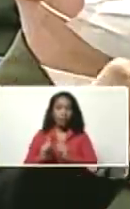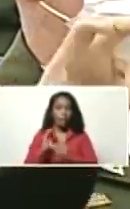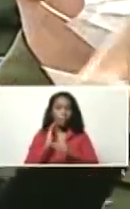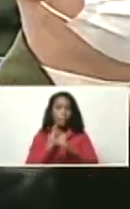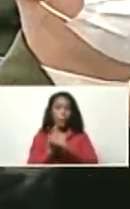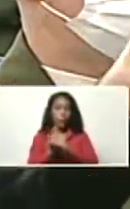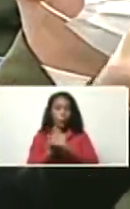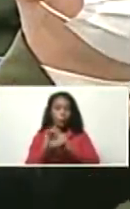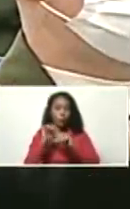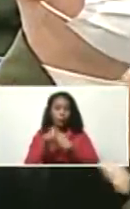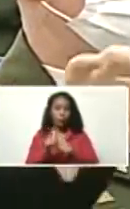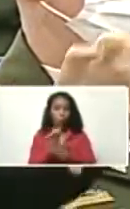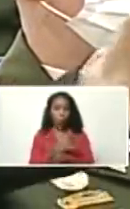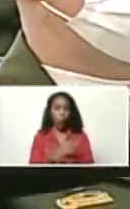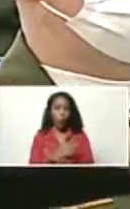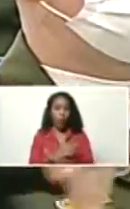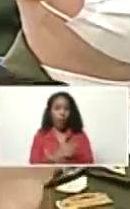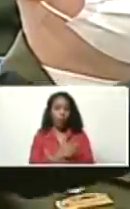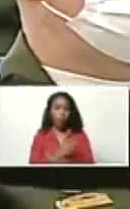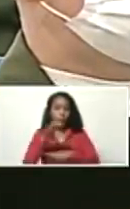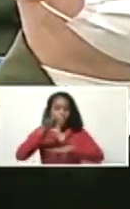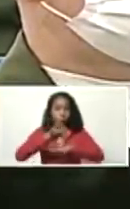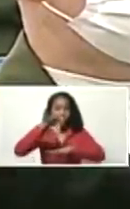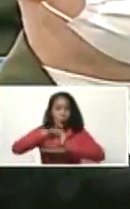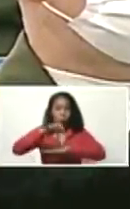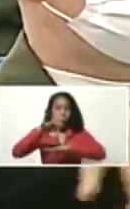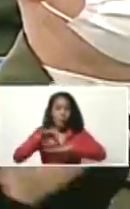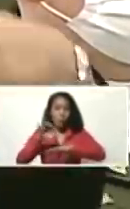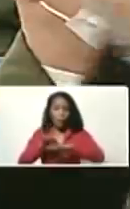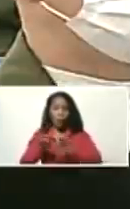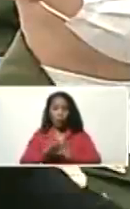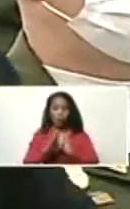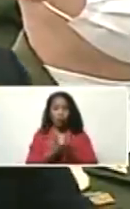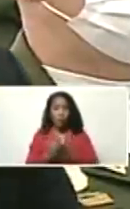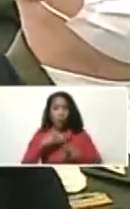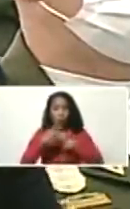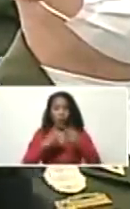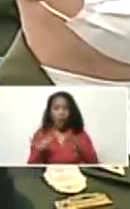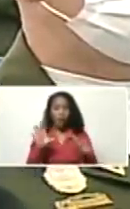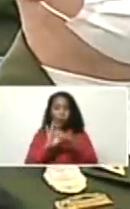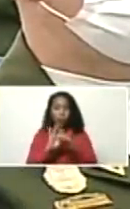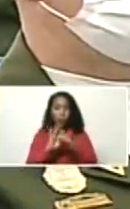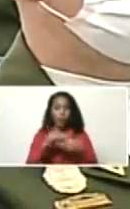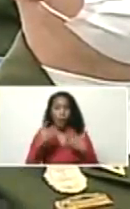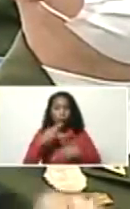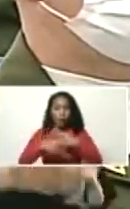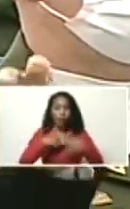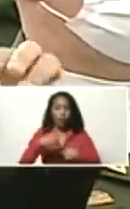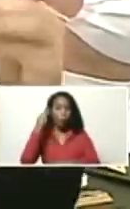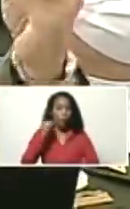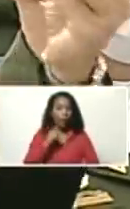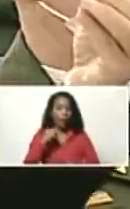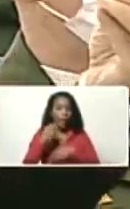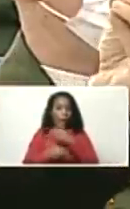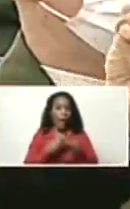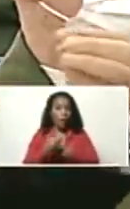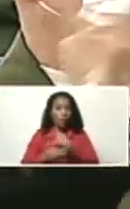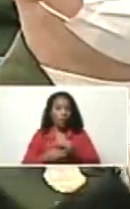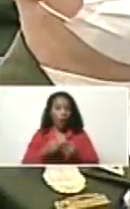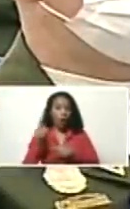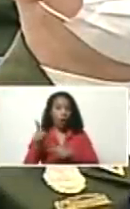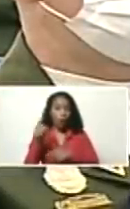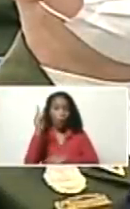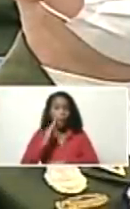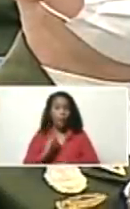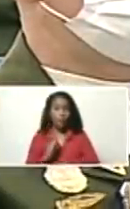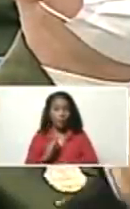y comenzó a jugar con acupuntura geopolítica para sacar del camino a los aliados que la revolución bolivariana fue creando, entre ellos Brasil,